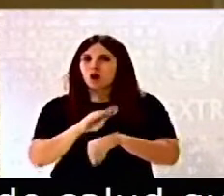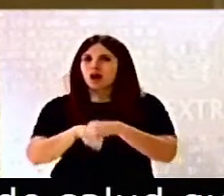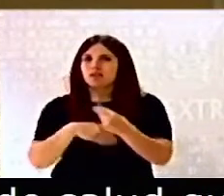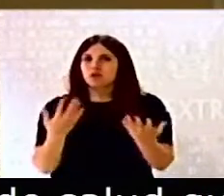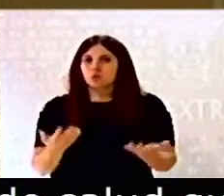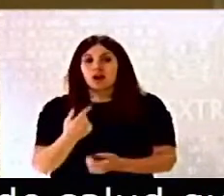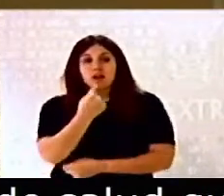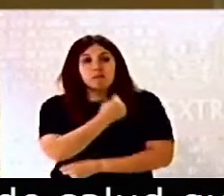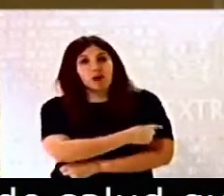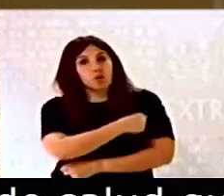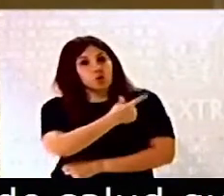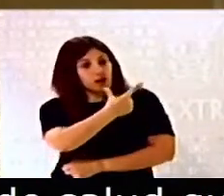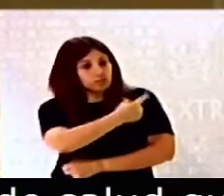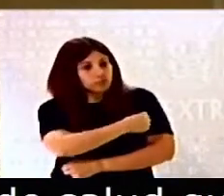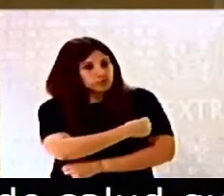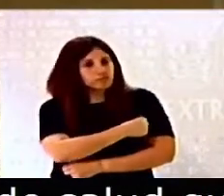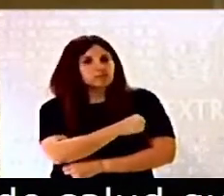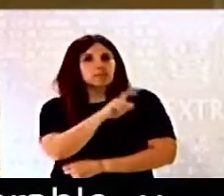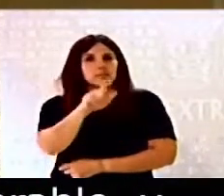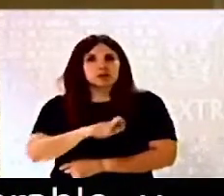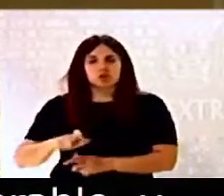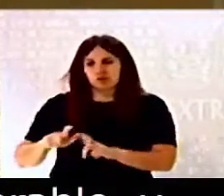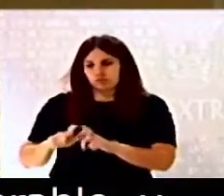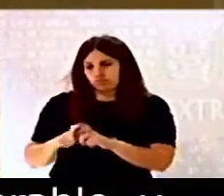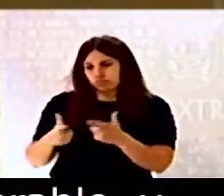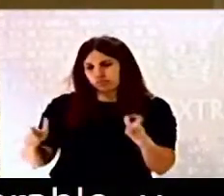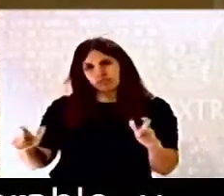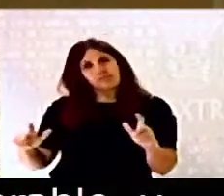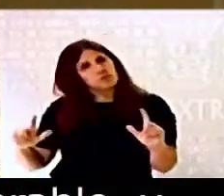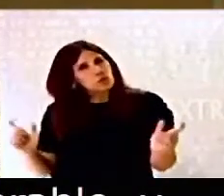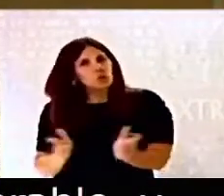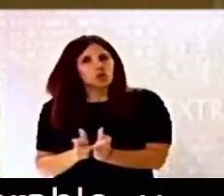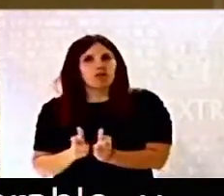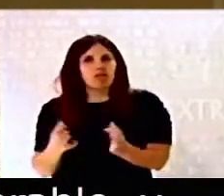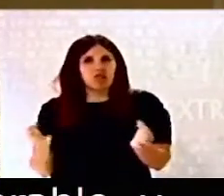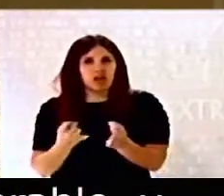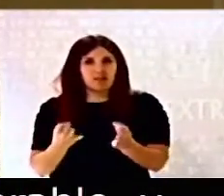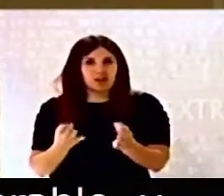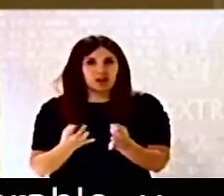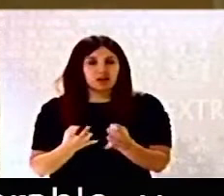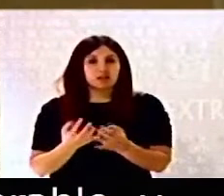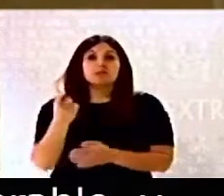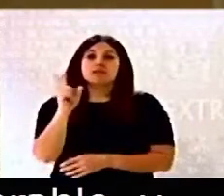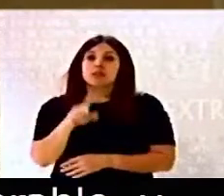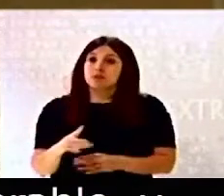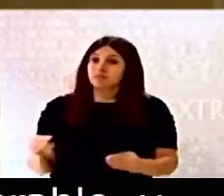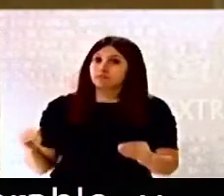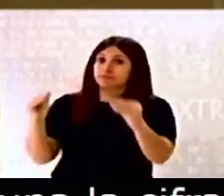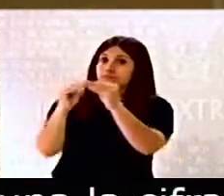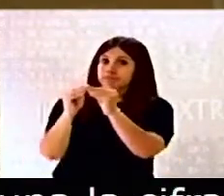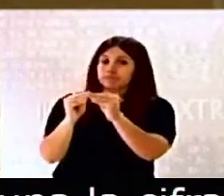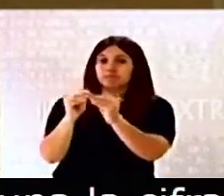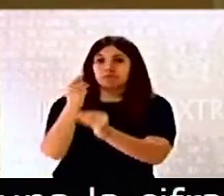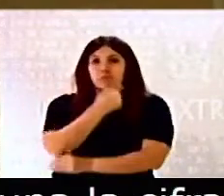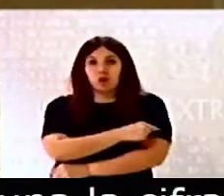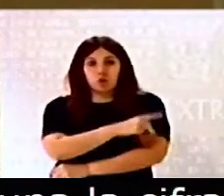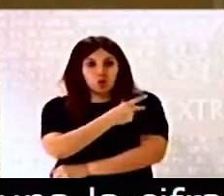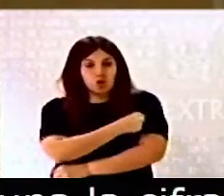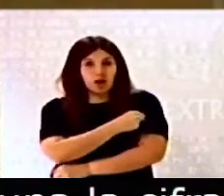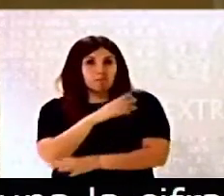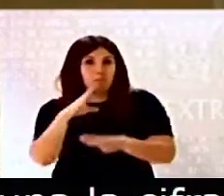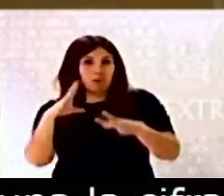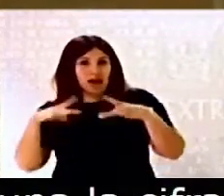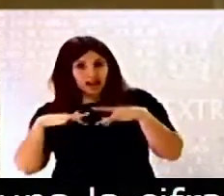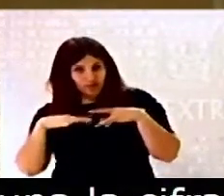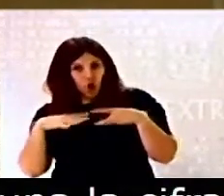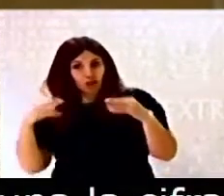vacunas las cifras de incidencia. Y a partir de ese momento, coincidiendo además con las vacunaciones estivales, que nos permitirá